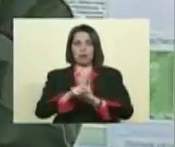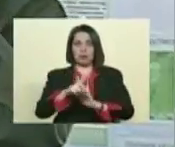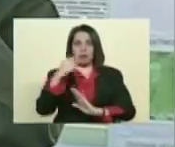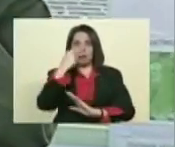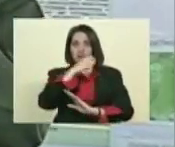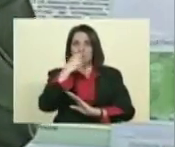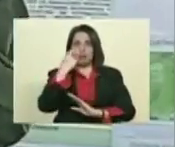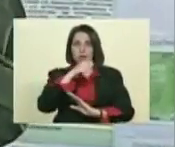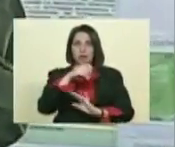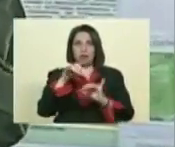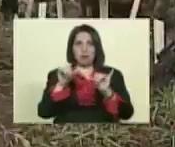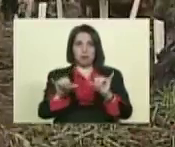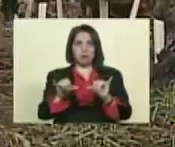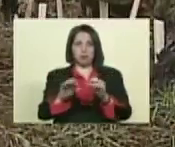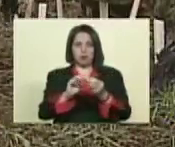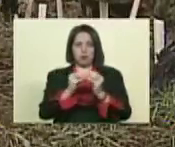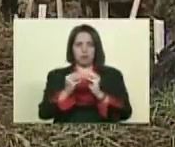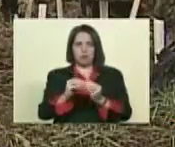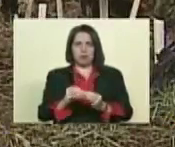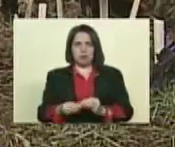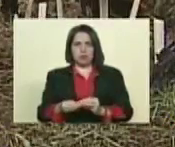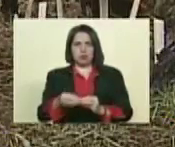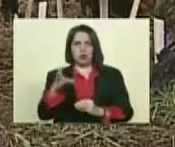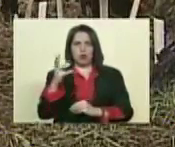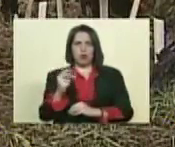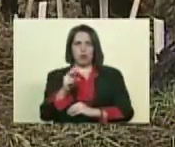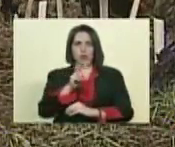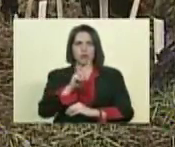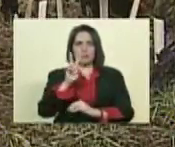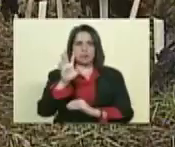esta operación número